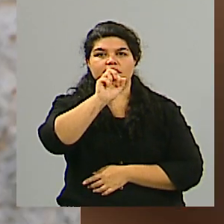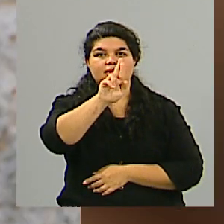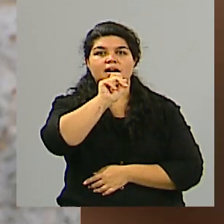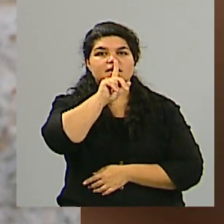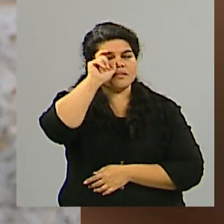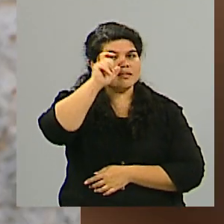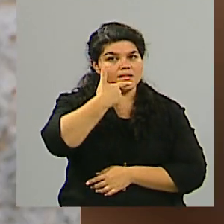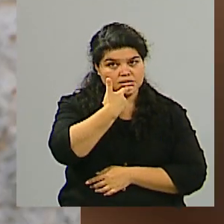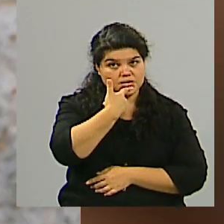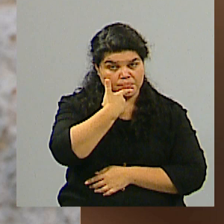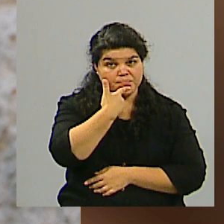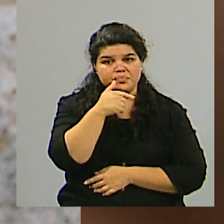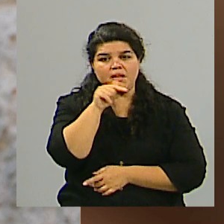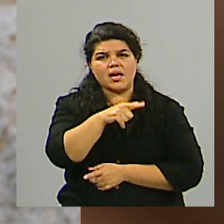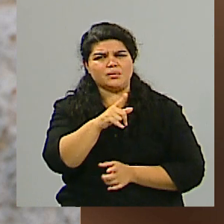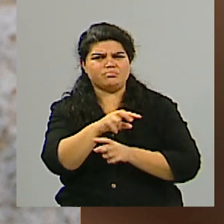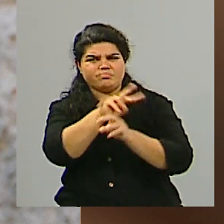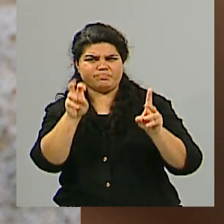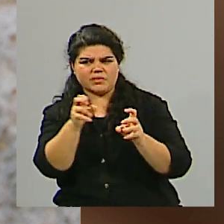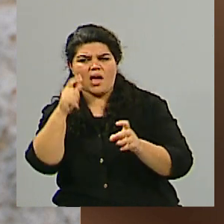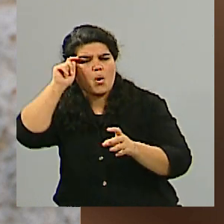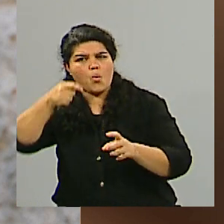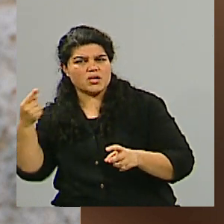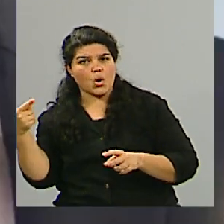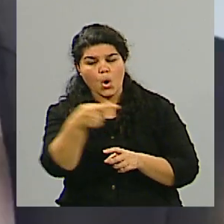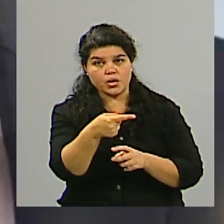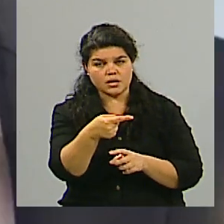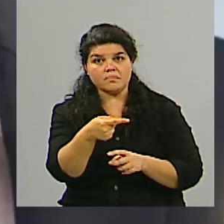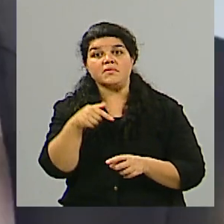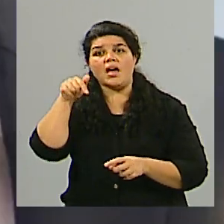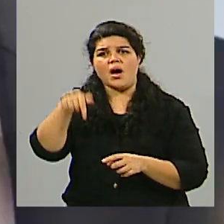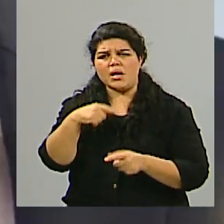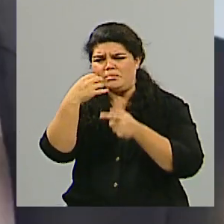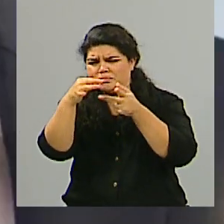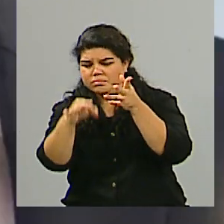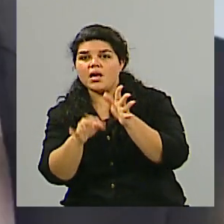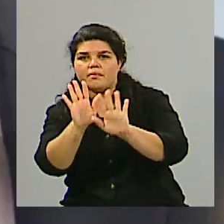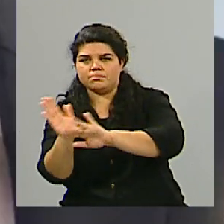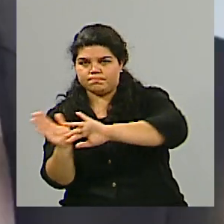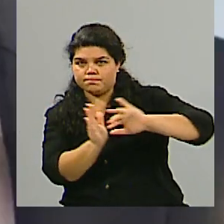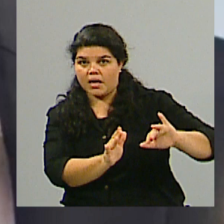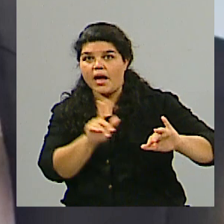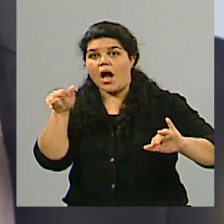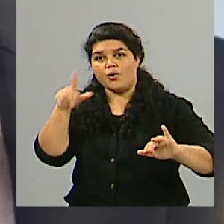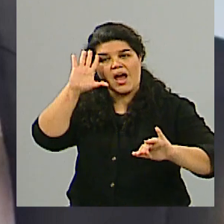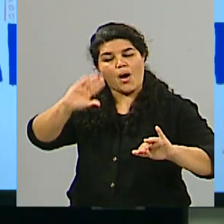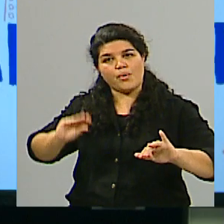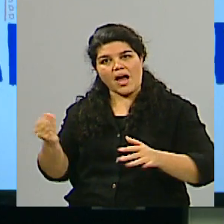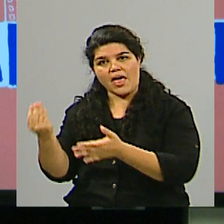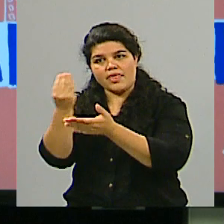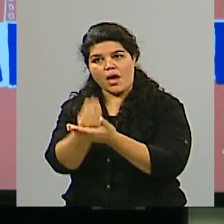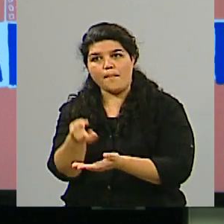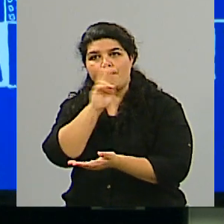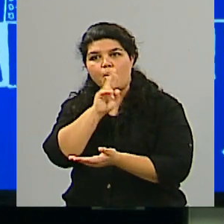caso, pero para eso está con nosotros Milagros Noli. Ella es abogada, directora de la Dirección de Derechos Humanos y Acceso a la Justicia del